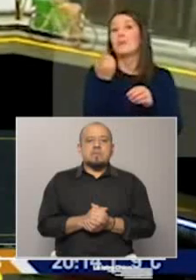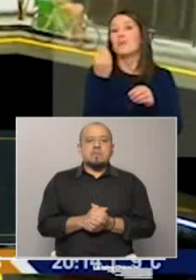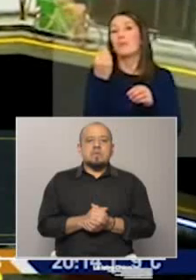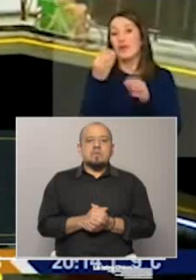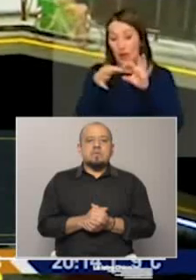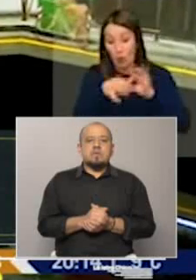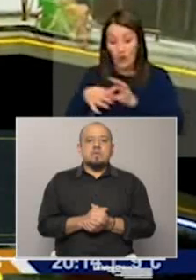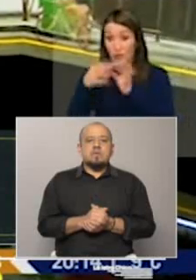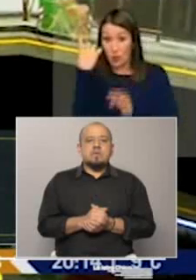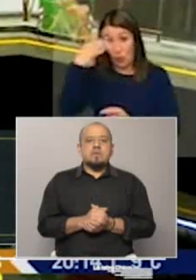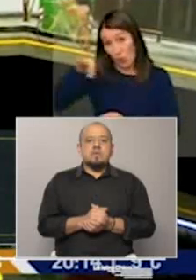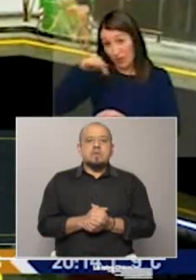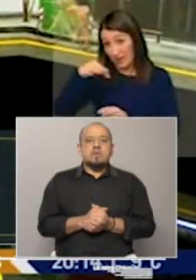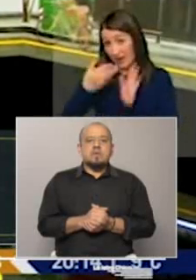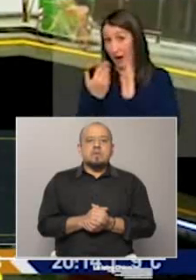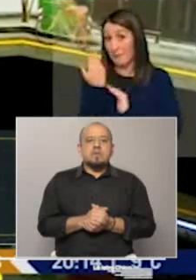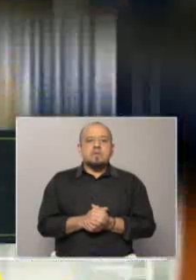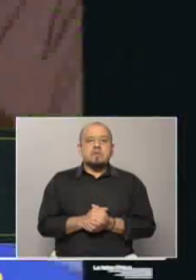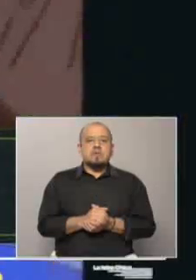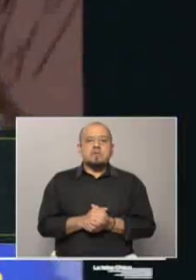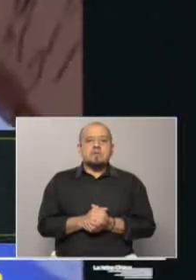Creo que exageraste un poco esta vez.